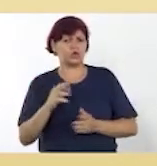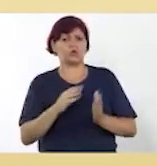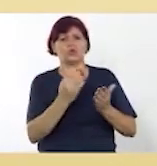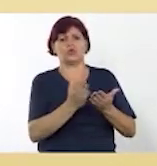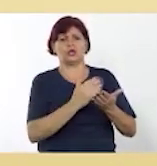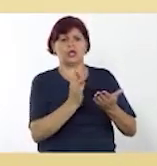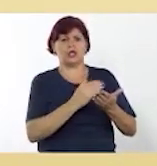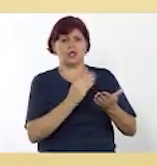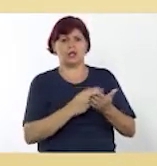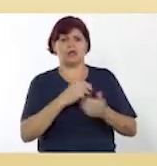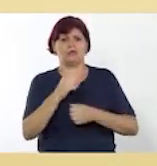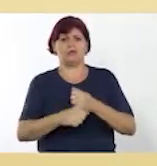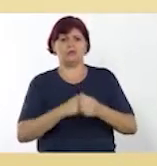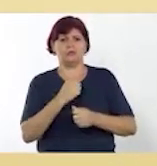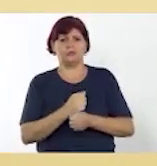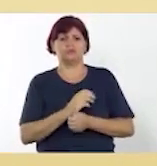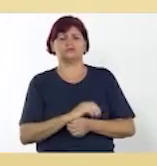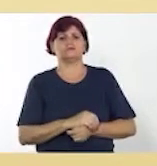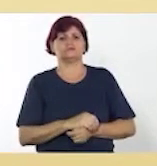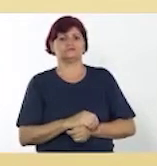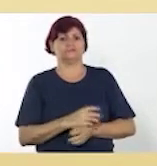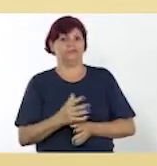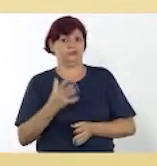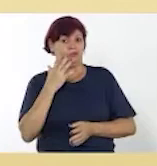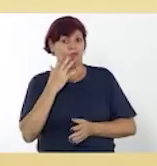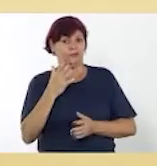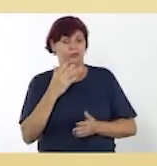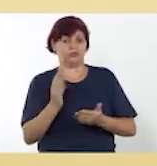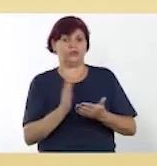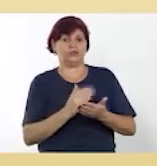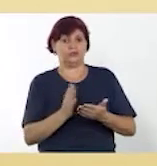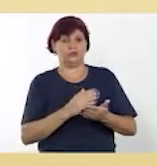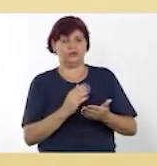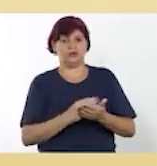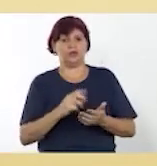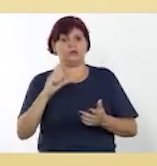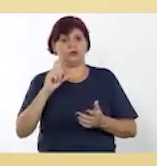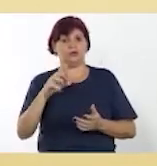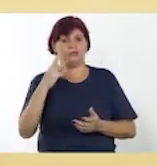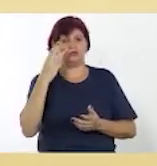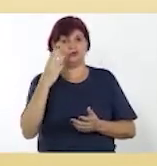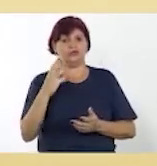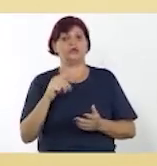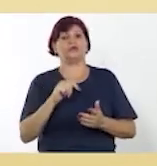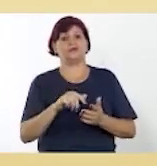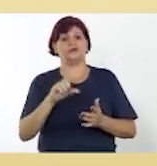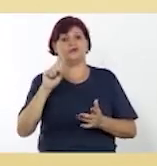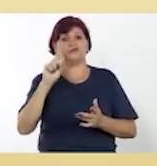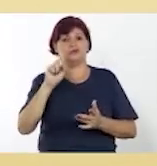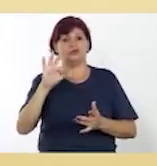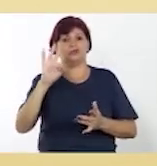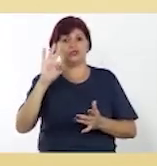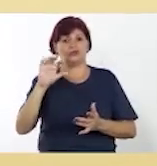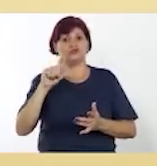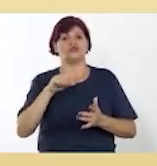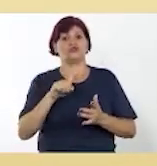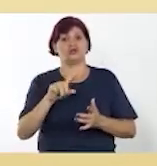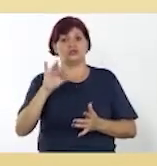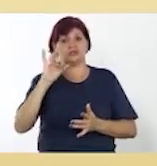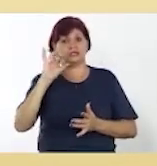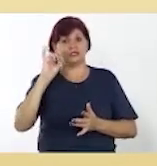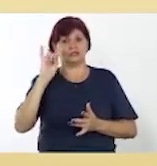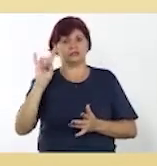otras herramientas que ya usted conoce, como la tabla de valores trigonométricos. La bibliografía que van a usar